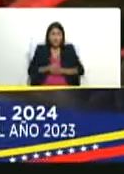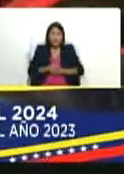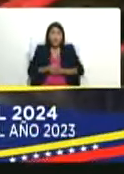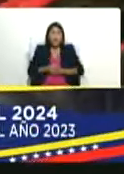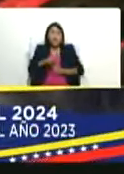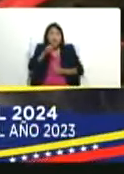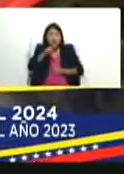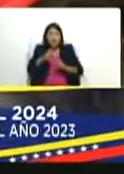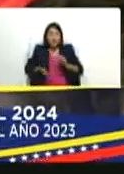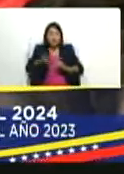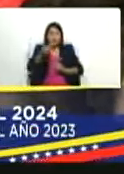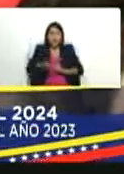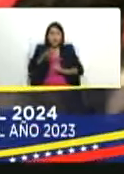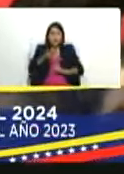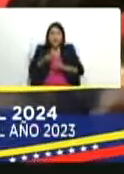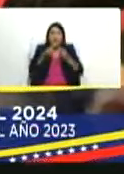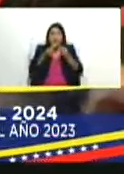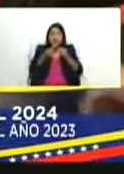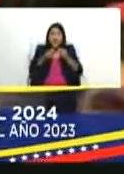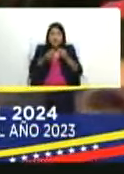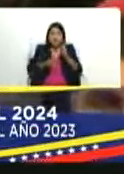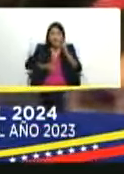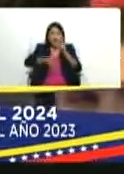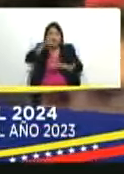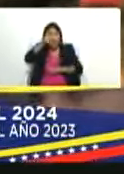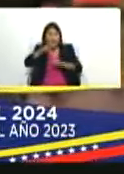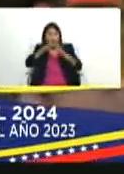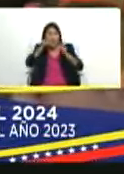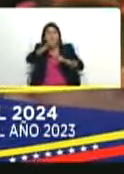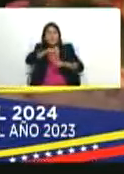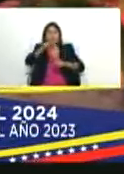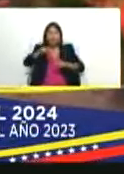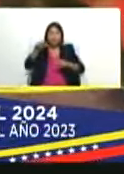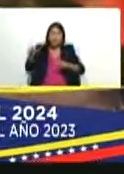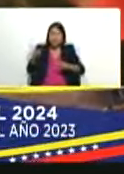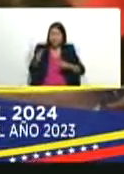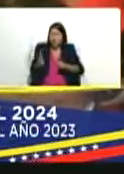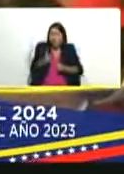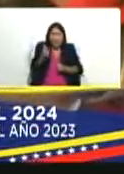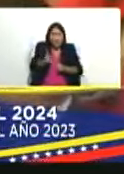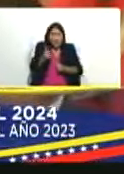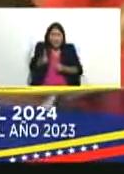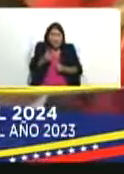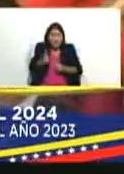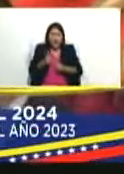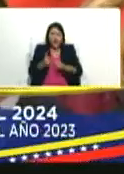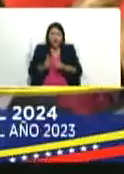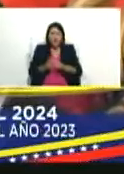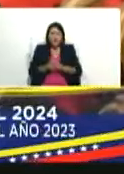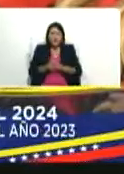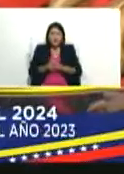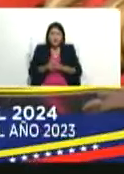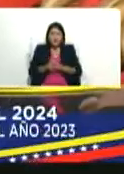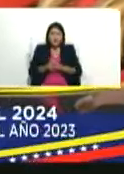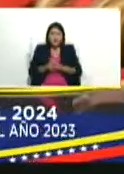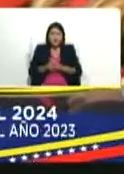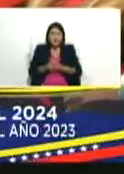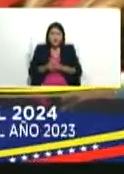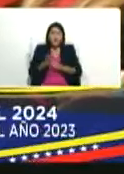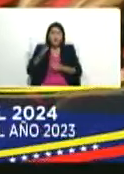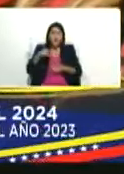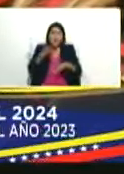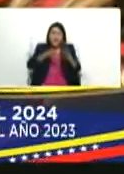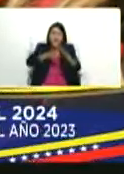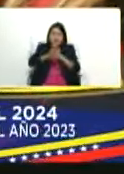elemento fundamental para asegurar que todas las personas, sin importar su origen económico o cultural, tengan acceso a